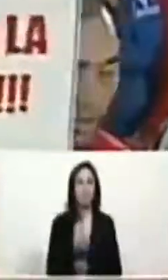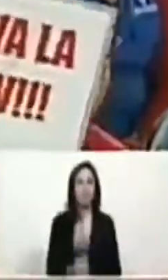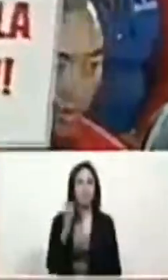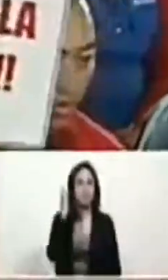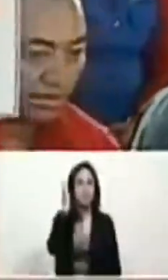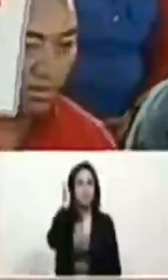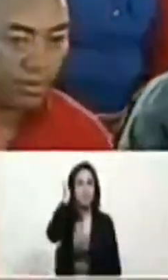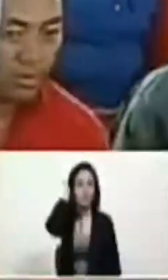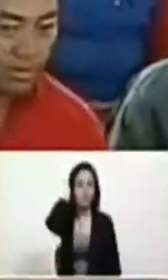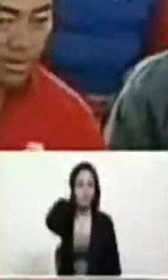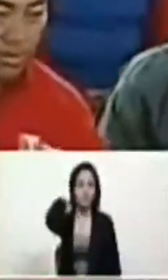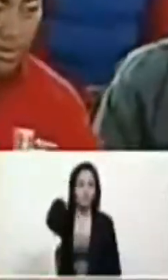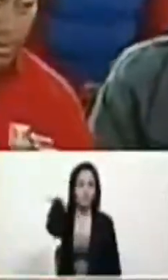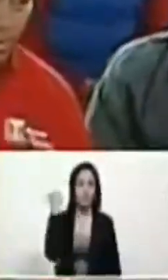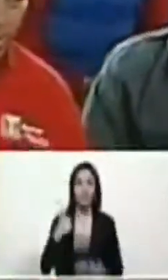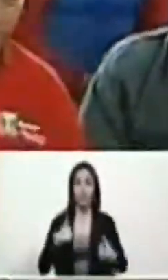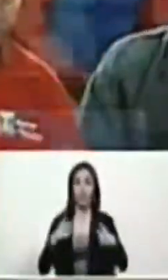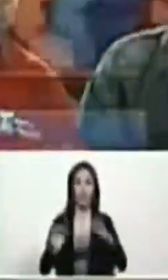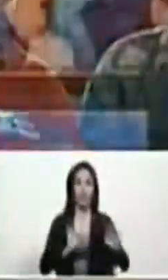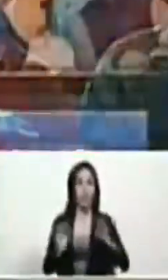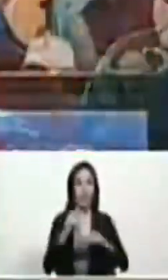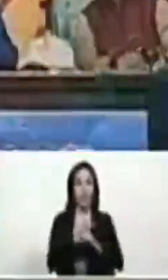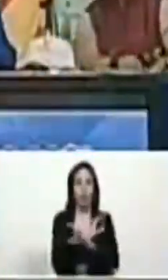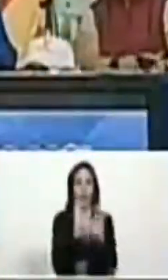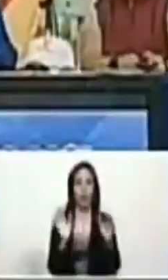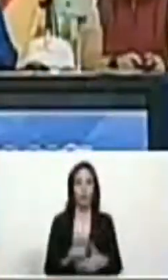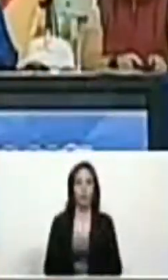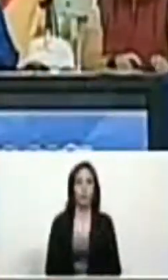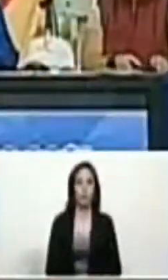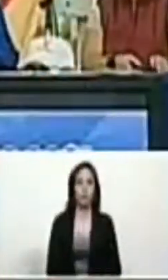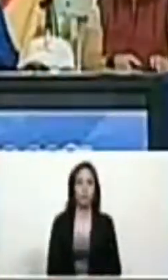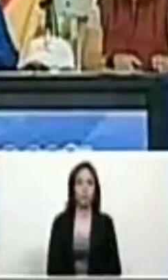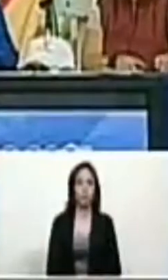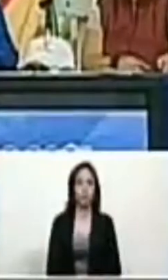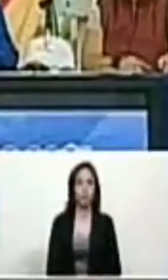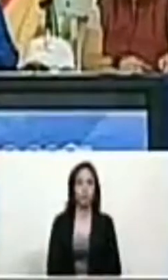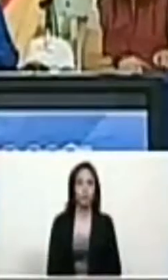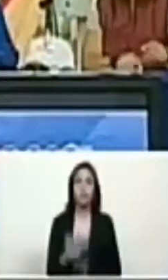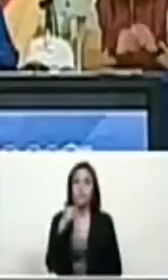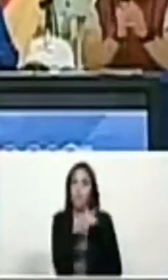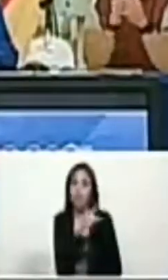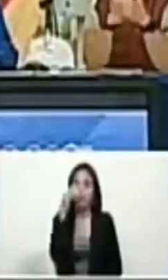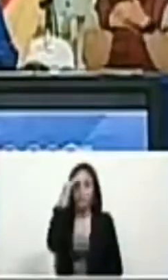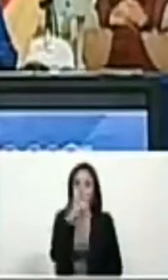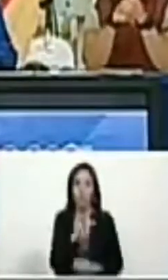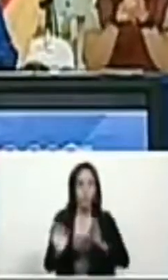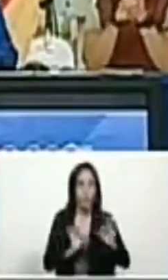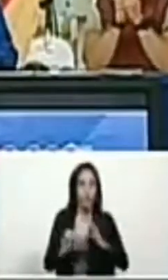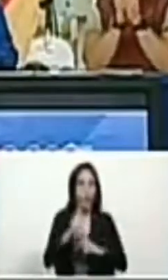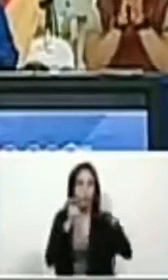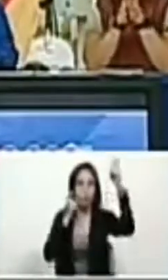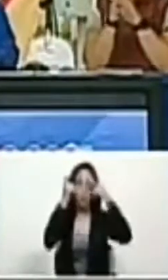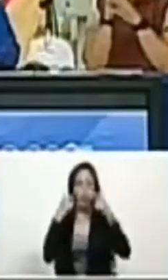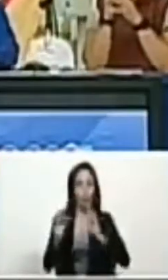Yo estoy preparado para todo. Ustedes saben que Chávez nos preparó para todo.